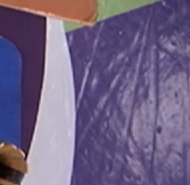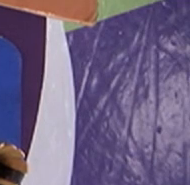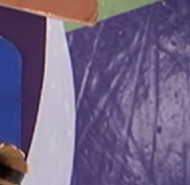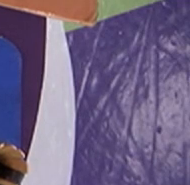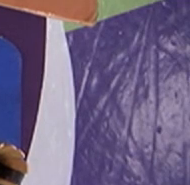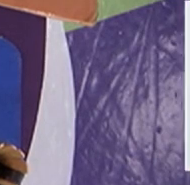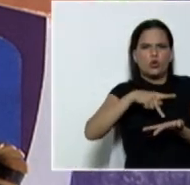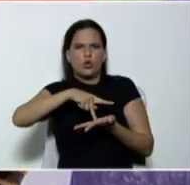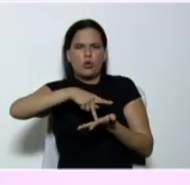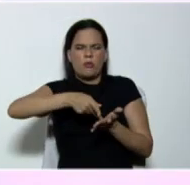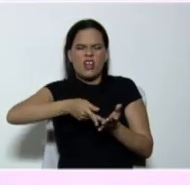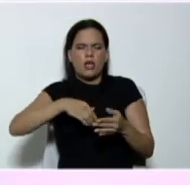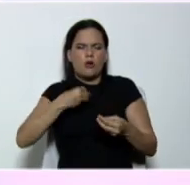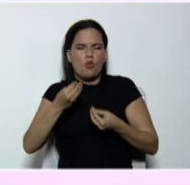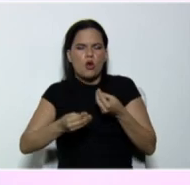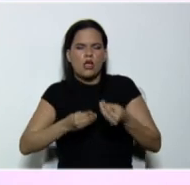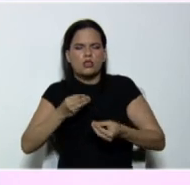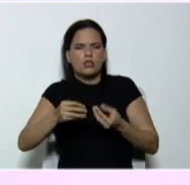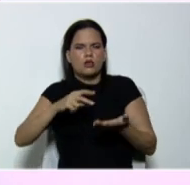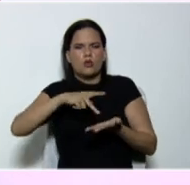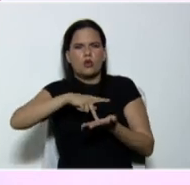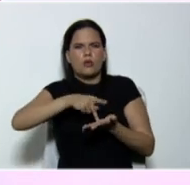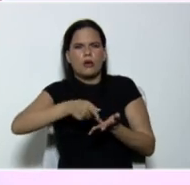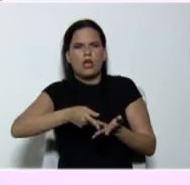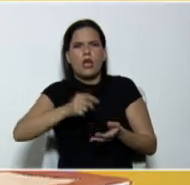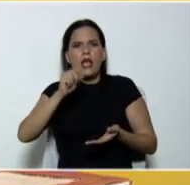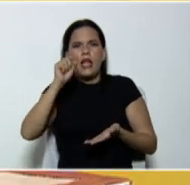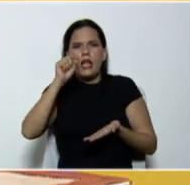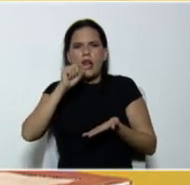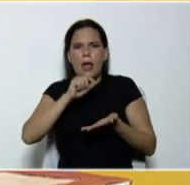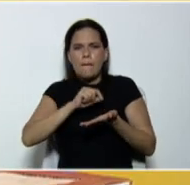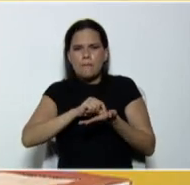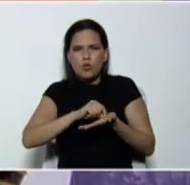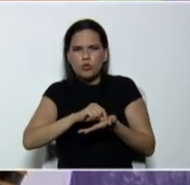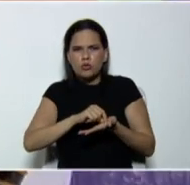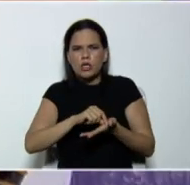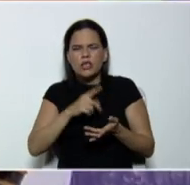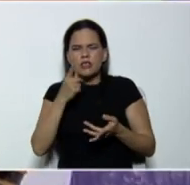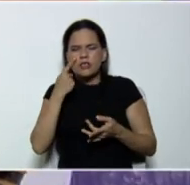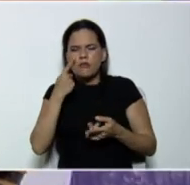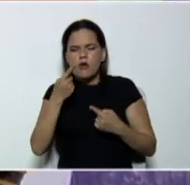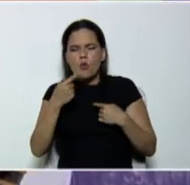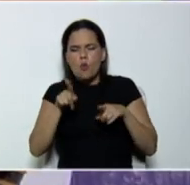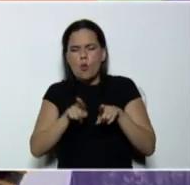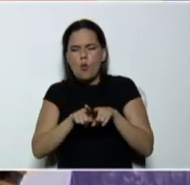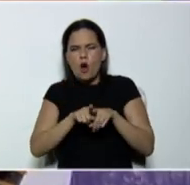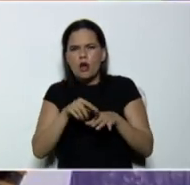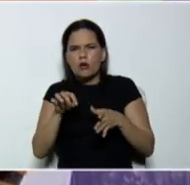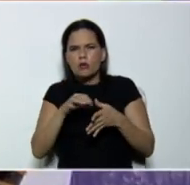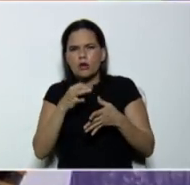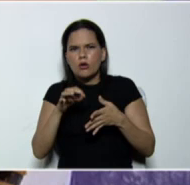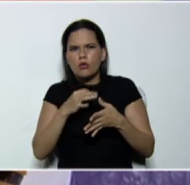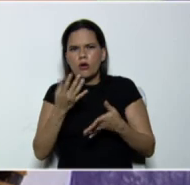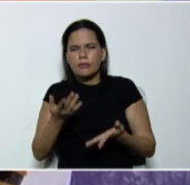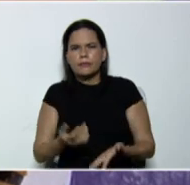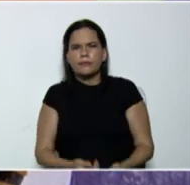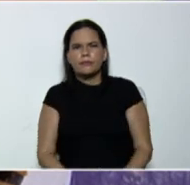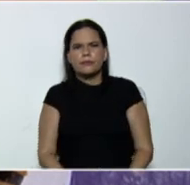compás. ¿Qué voy a hacer con esto? La punta de metal la voy a